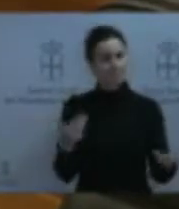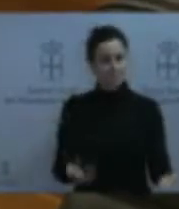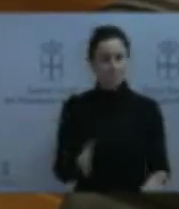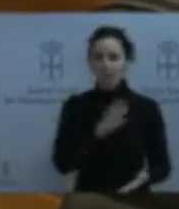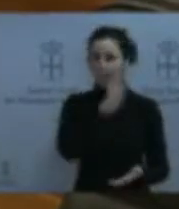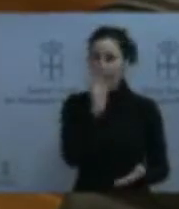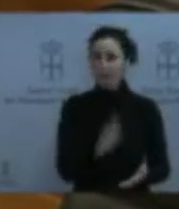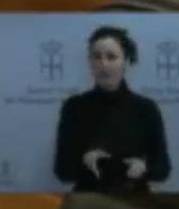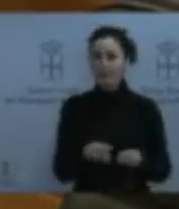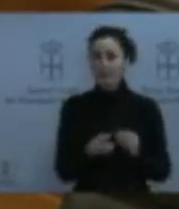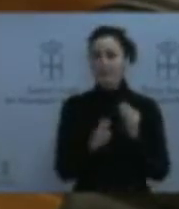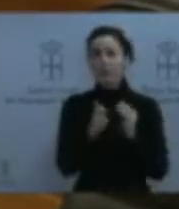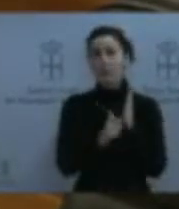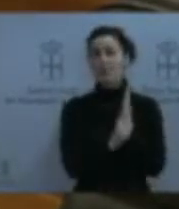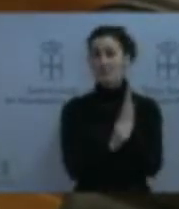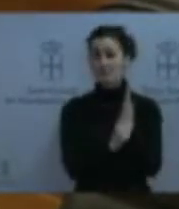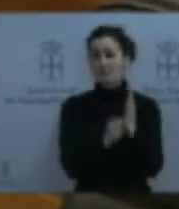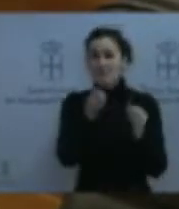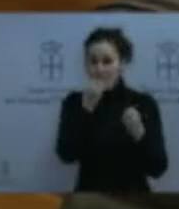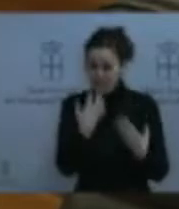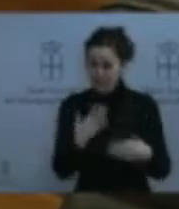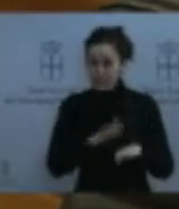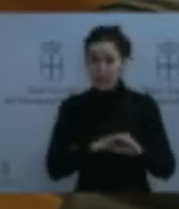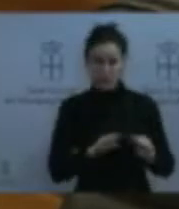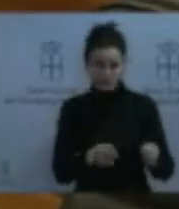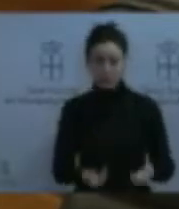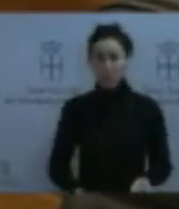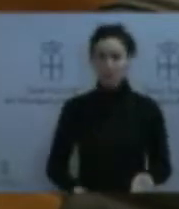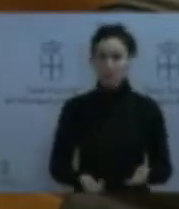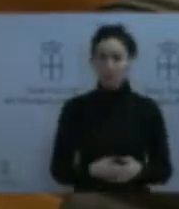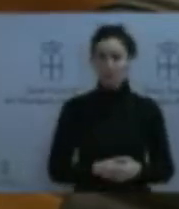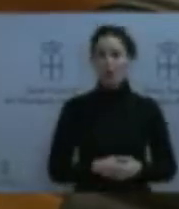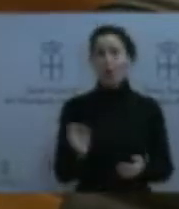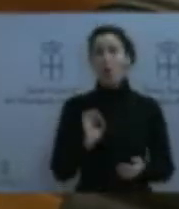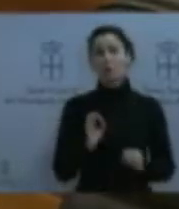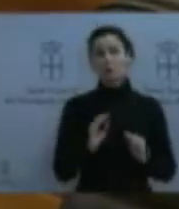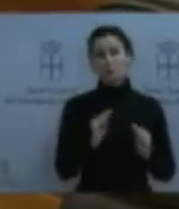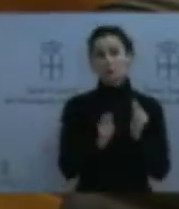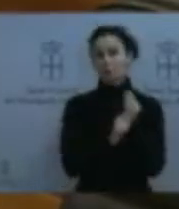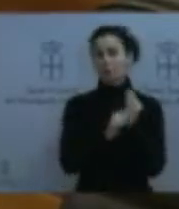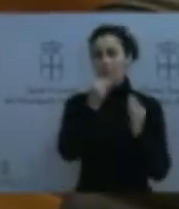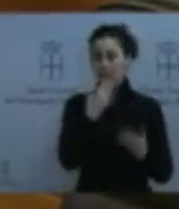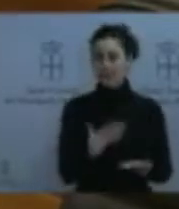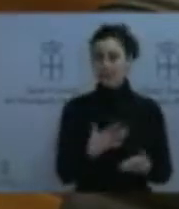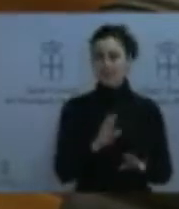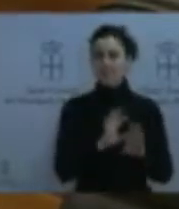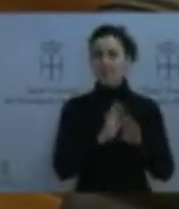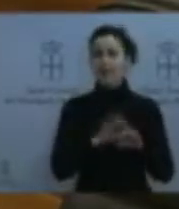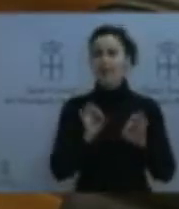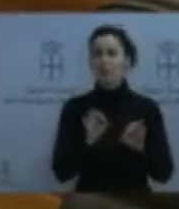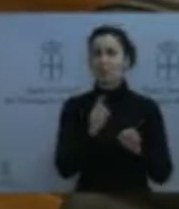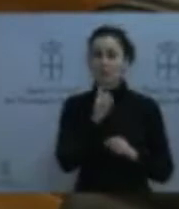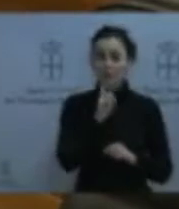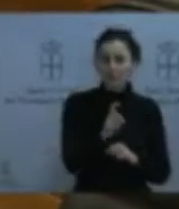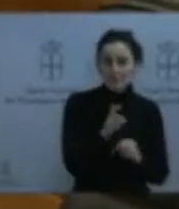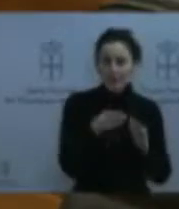apropiado para este fin o para esta tarea de marcar la entrada, los umbrales de antiguas entradas a las